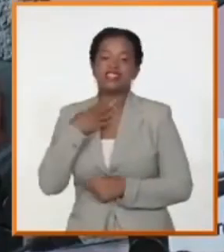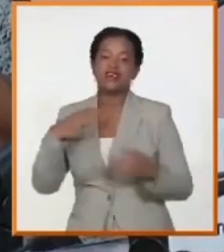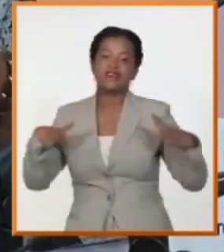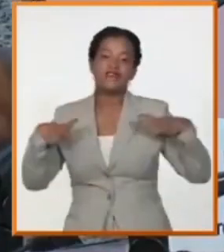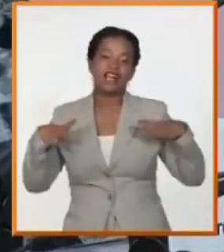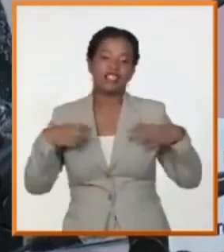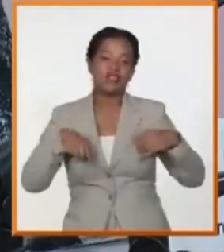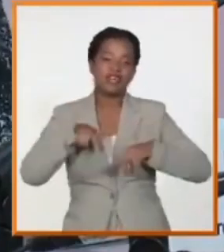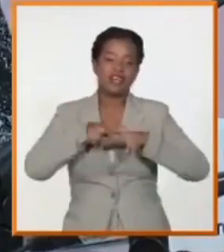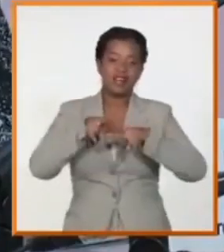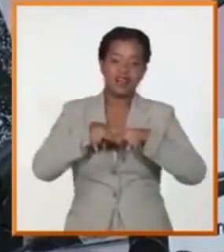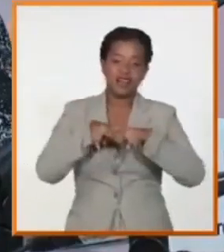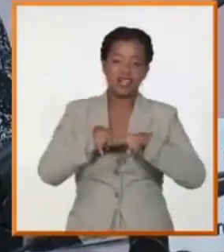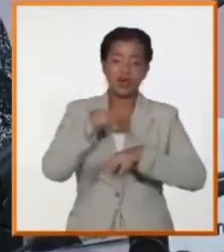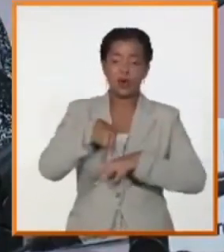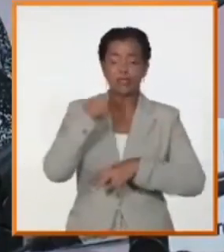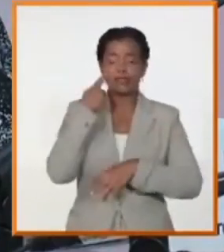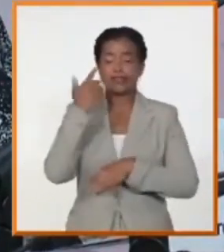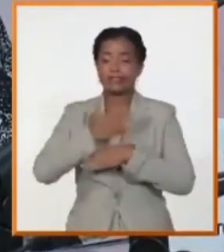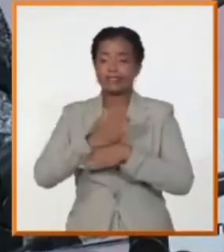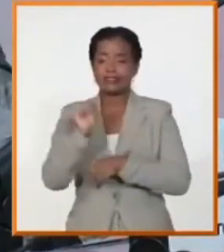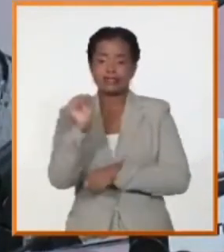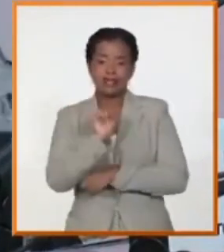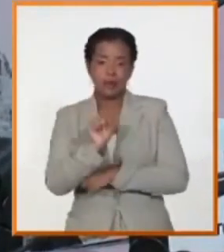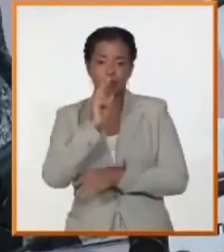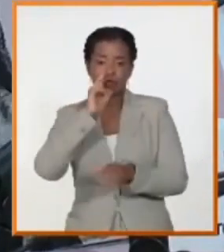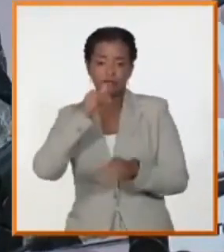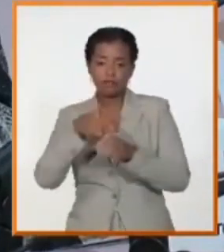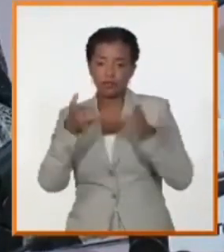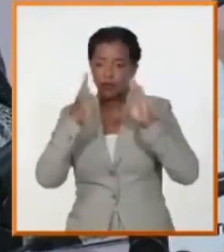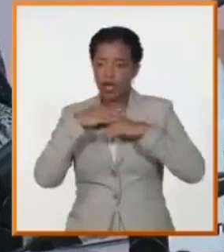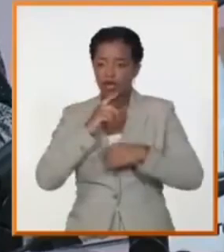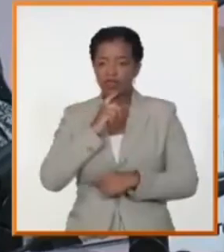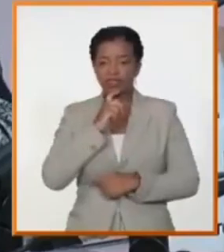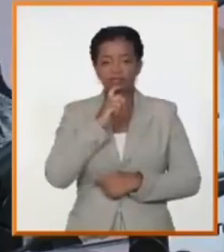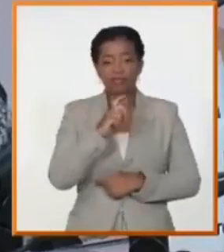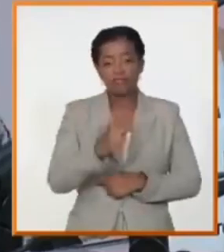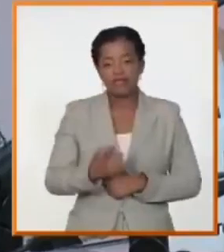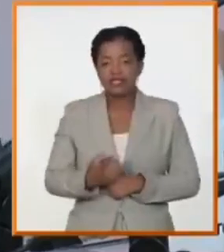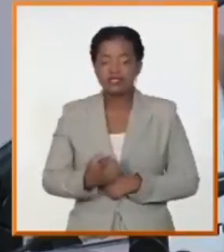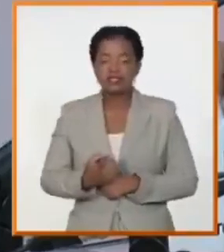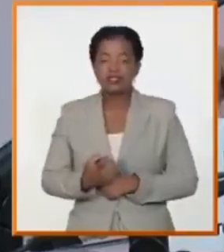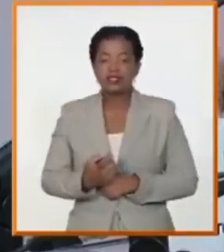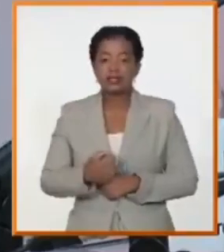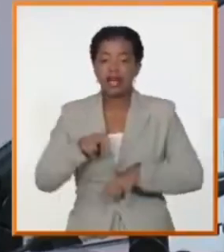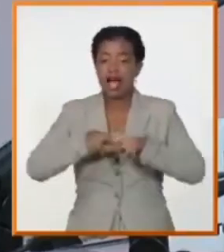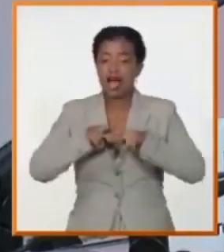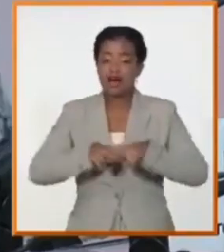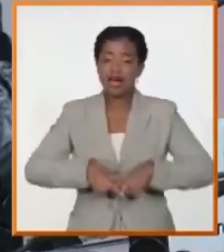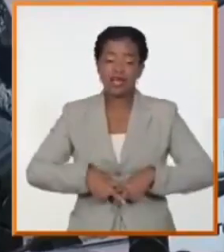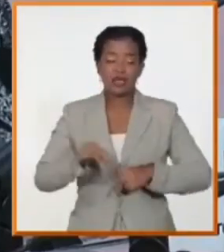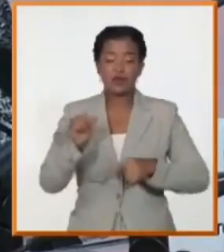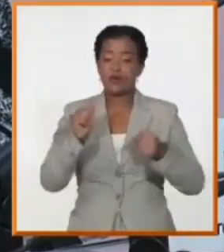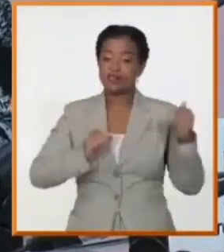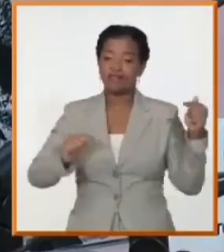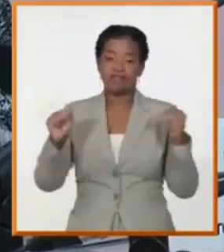hoy? Tenemos muchas limitaciones para el transporte, se busca que en todas las localidades haya opciones, pero La Habana siempre va a tener un poquito